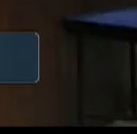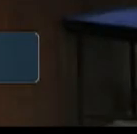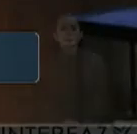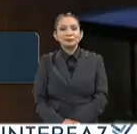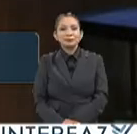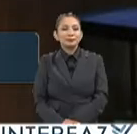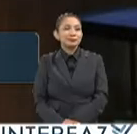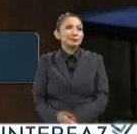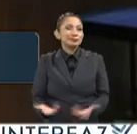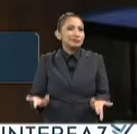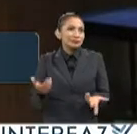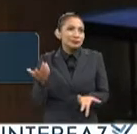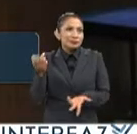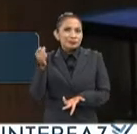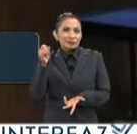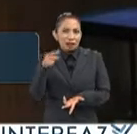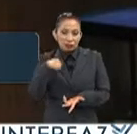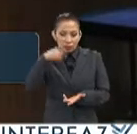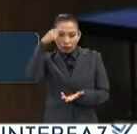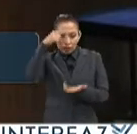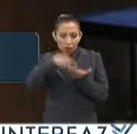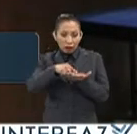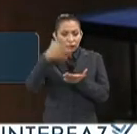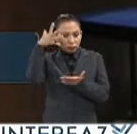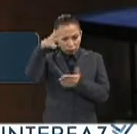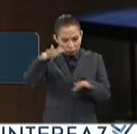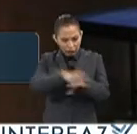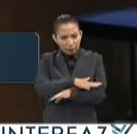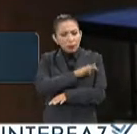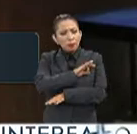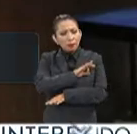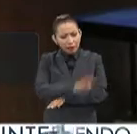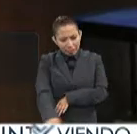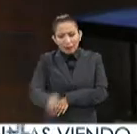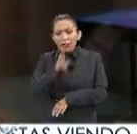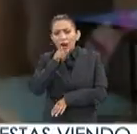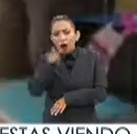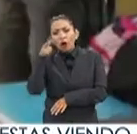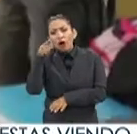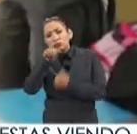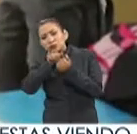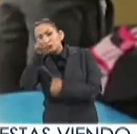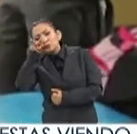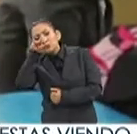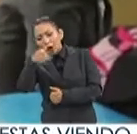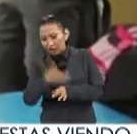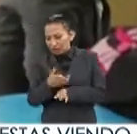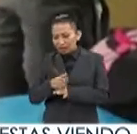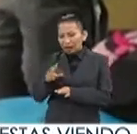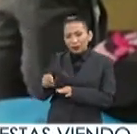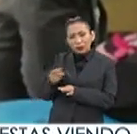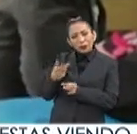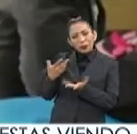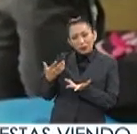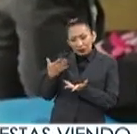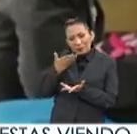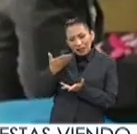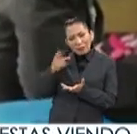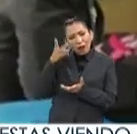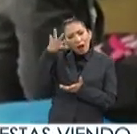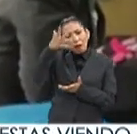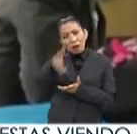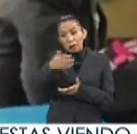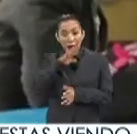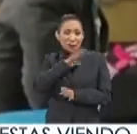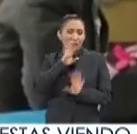Por lo mismo, creo en un cambio futuro, creo que hay algo mejor que nos espera, no lo que hay actualmente, que no significa